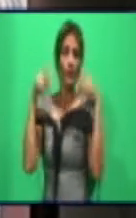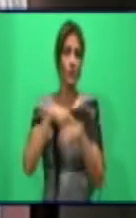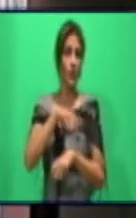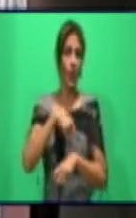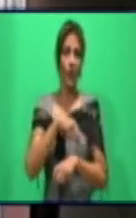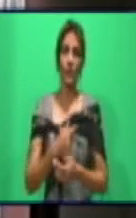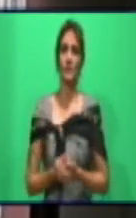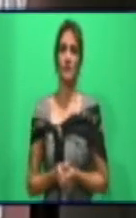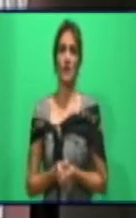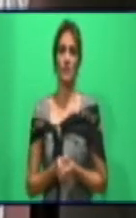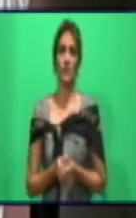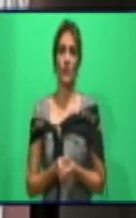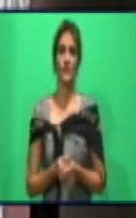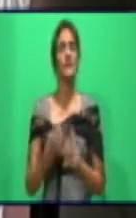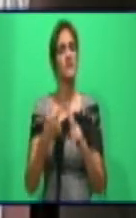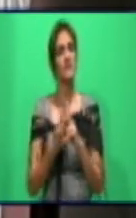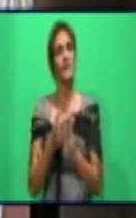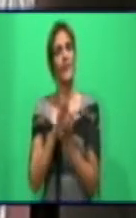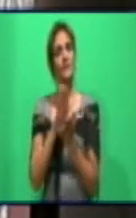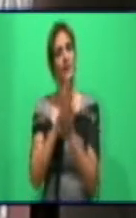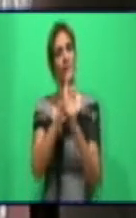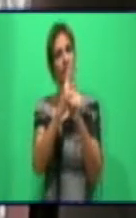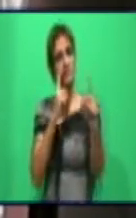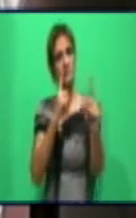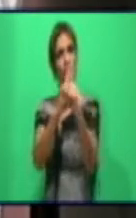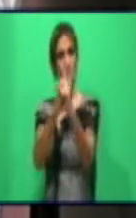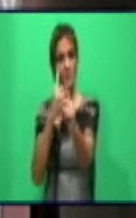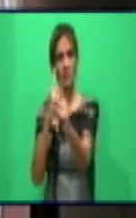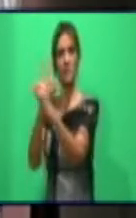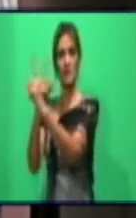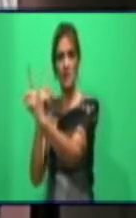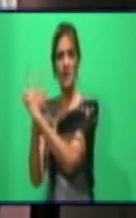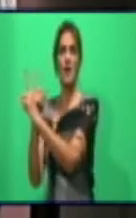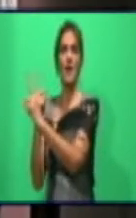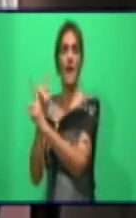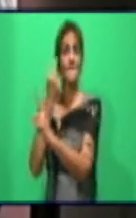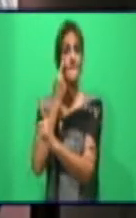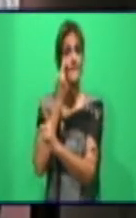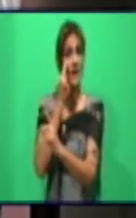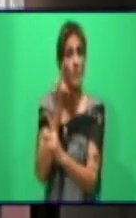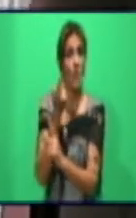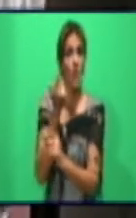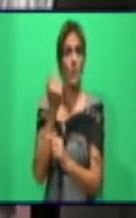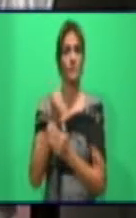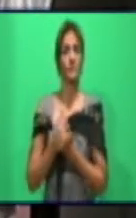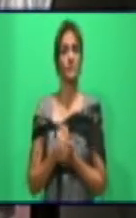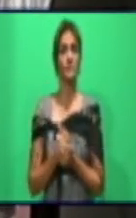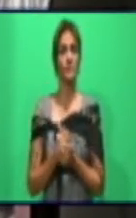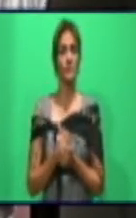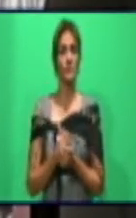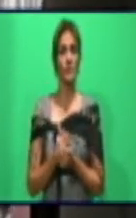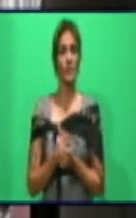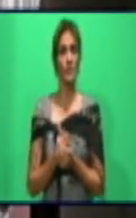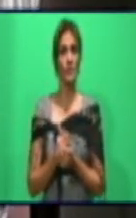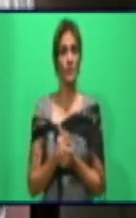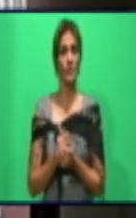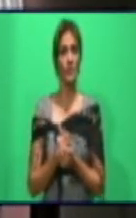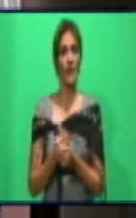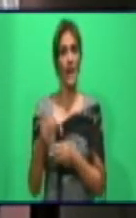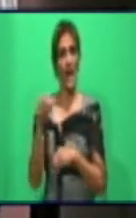todo mantener el distanciamiento vemos que ha disminuido un poco la situación de las